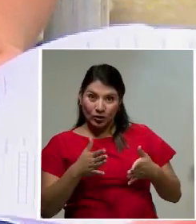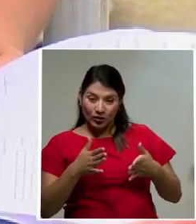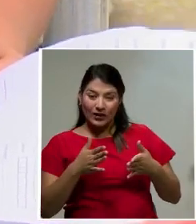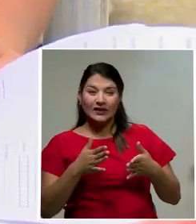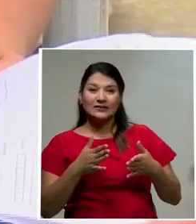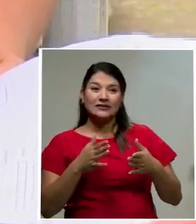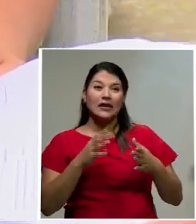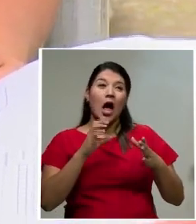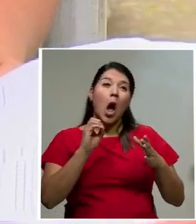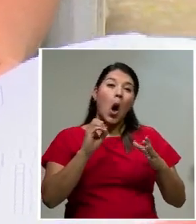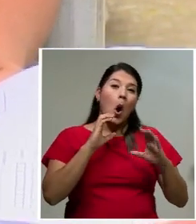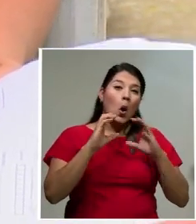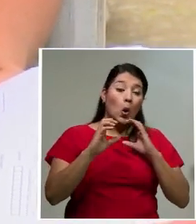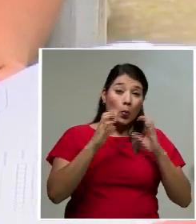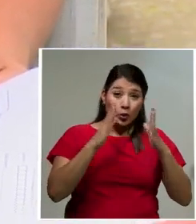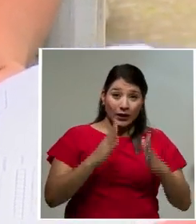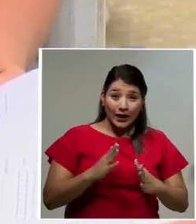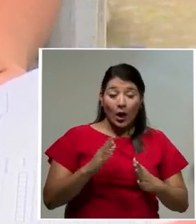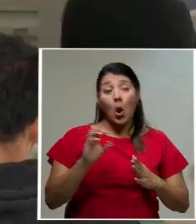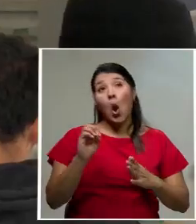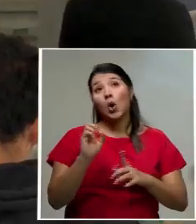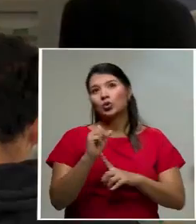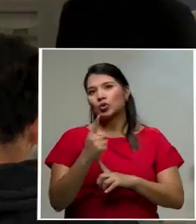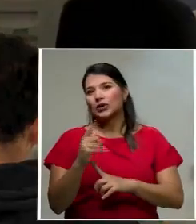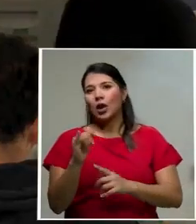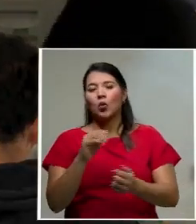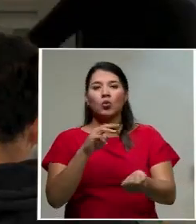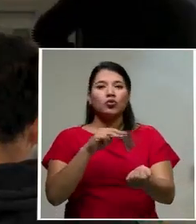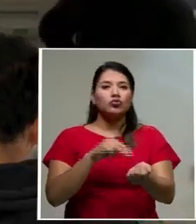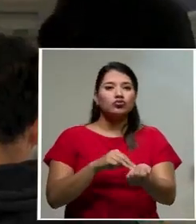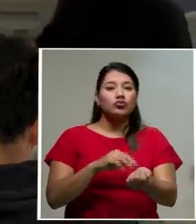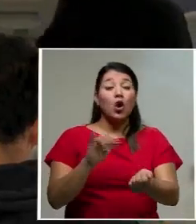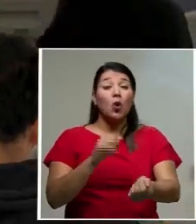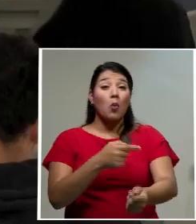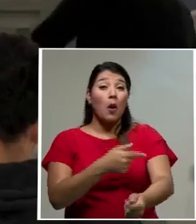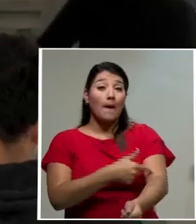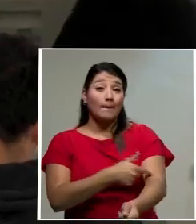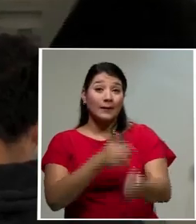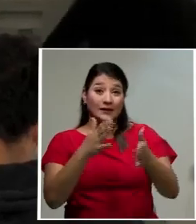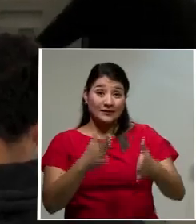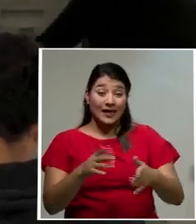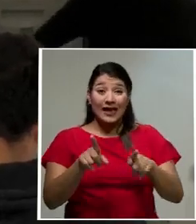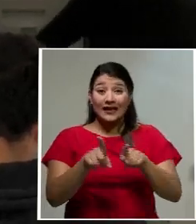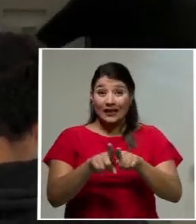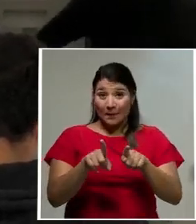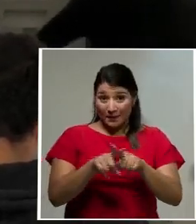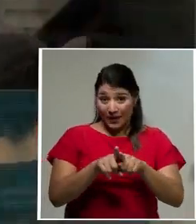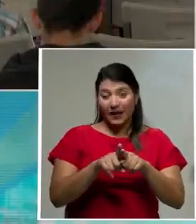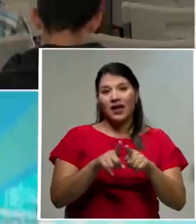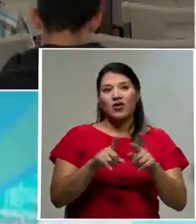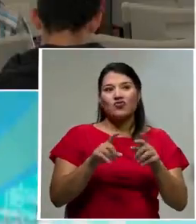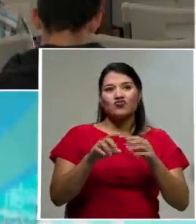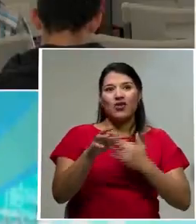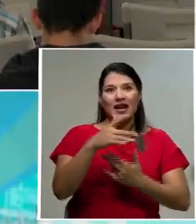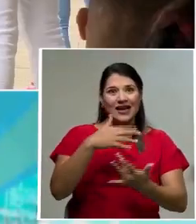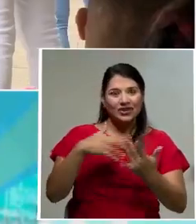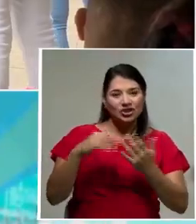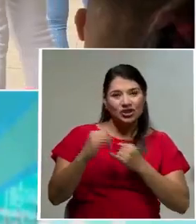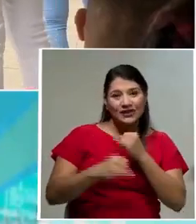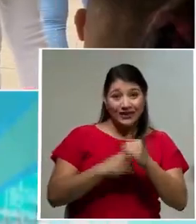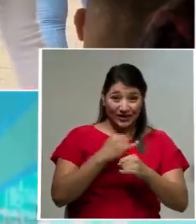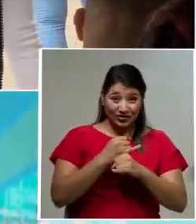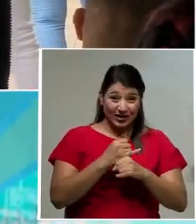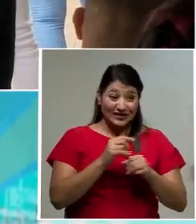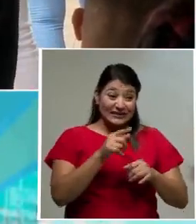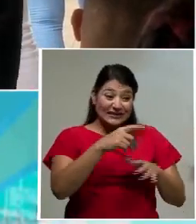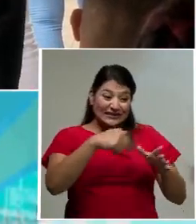las áreas sociales como medicina y enfermería, y también la parte de relaciones internacionales, son como de las personas que son